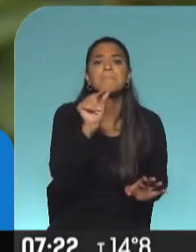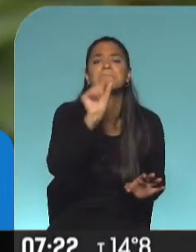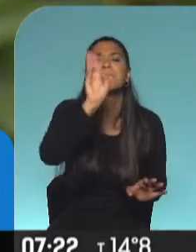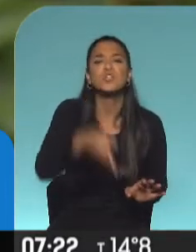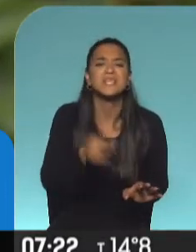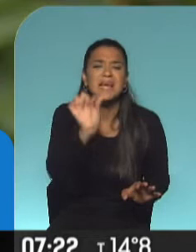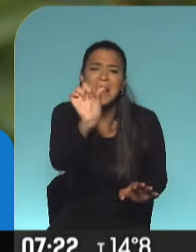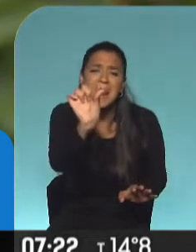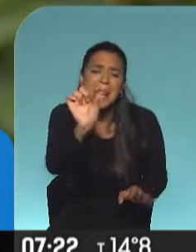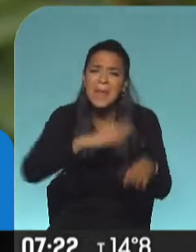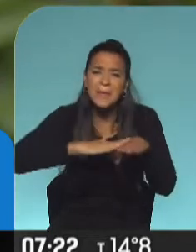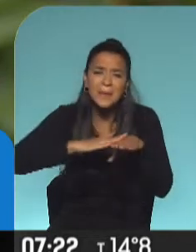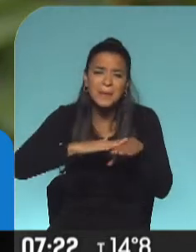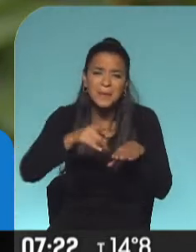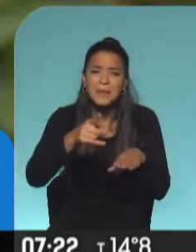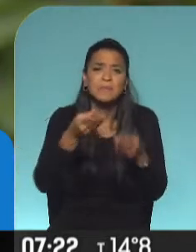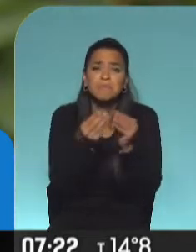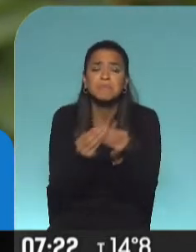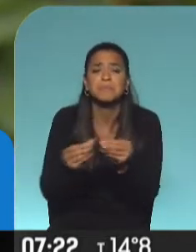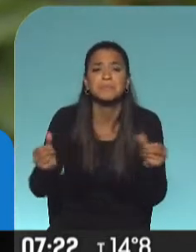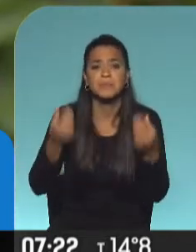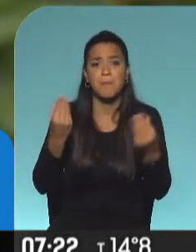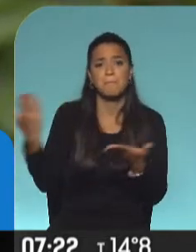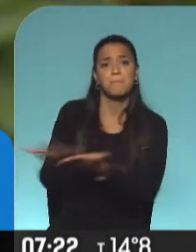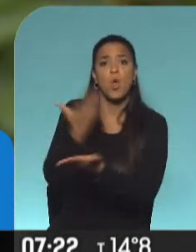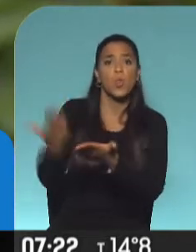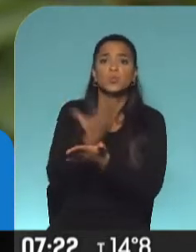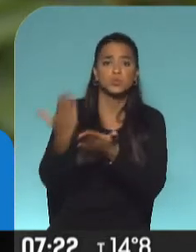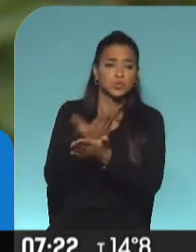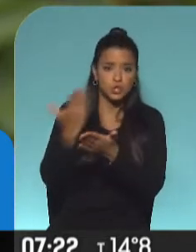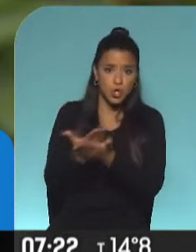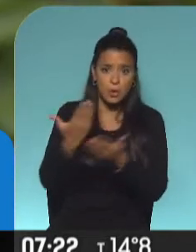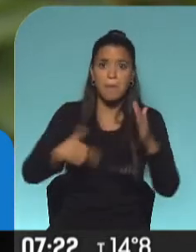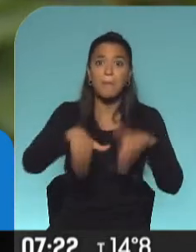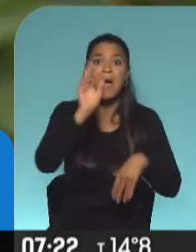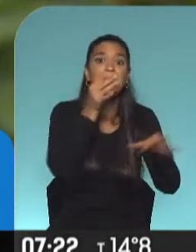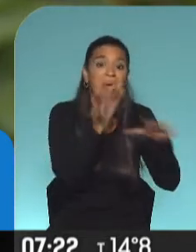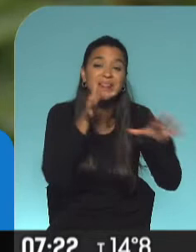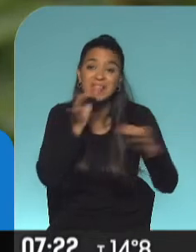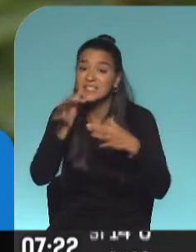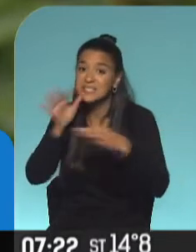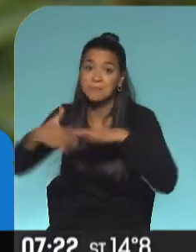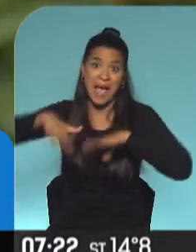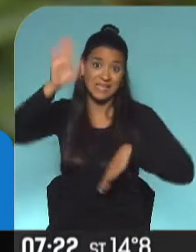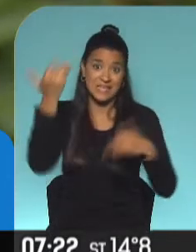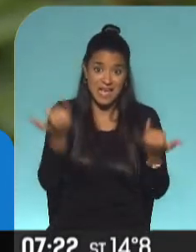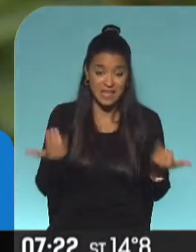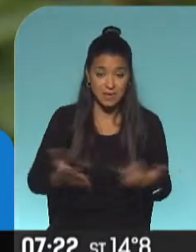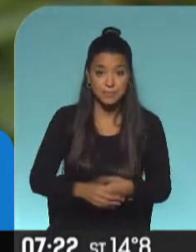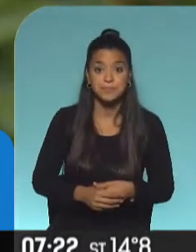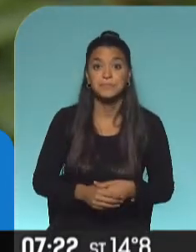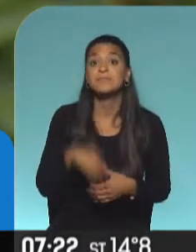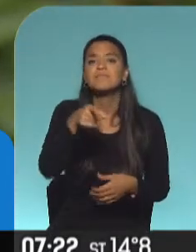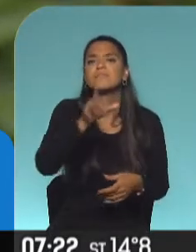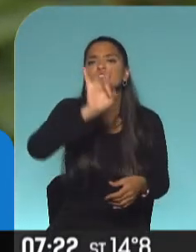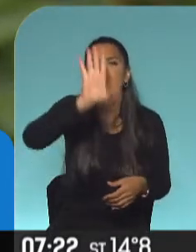tan chiquito se ve diluido en la productividad que genera mayores ventas pero eso